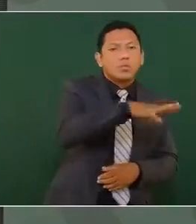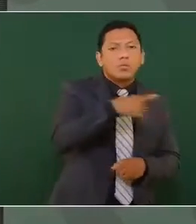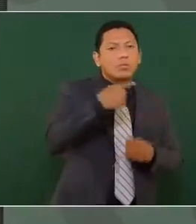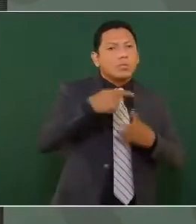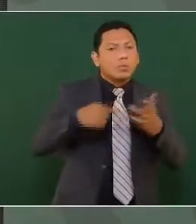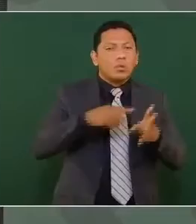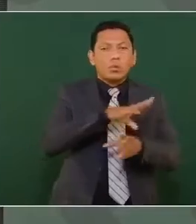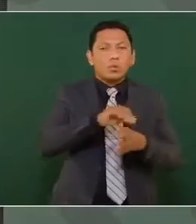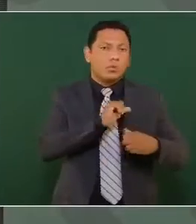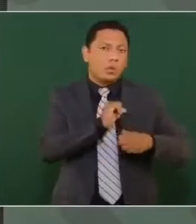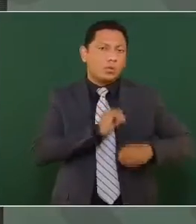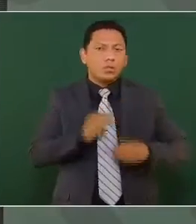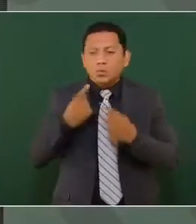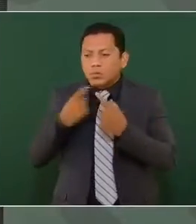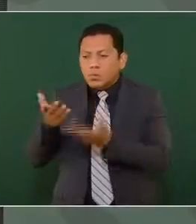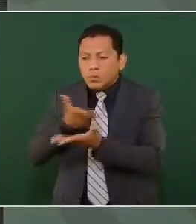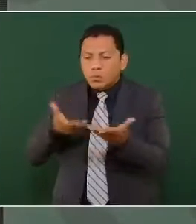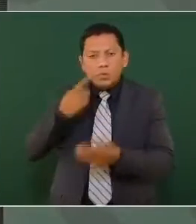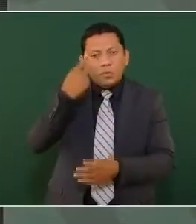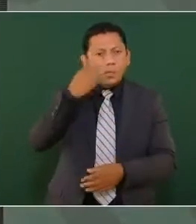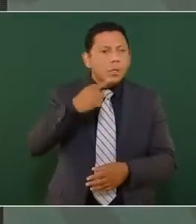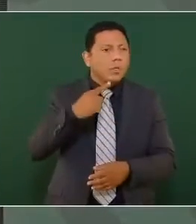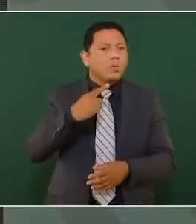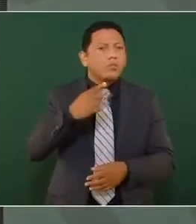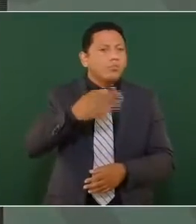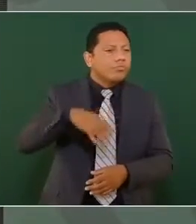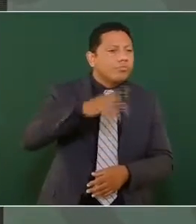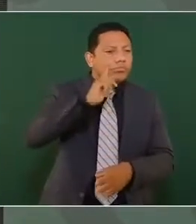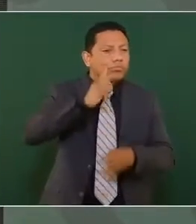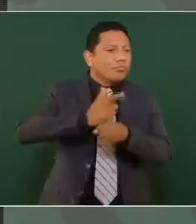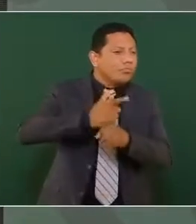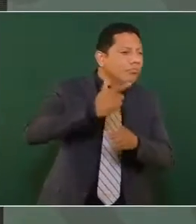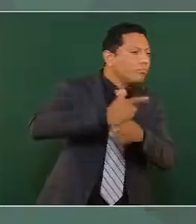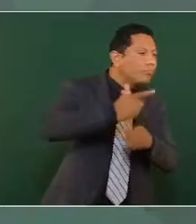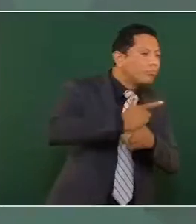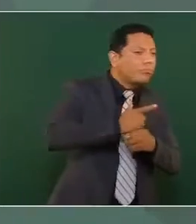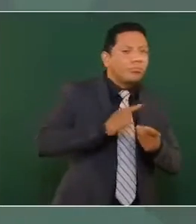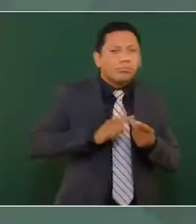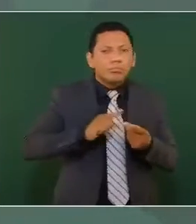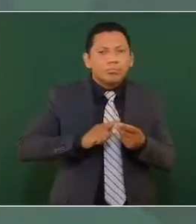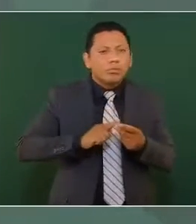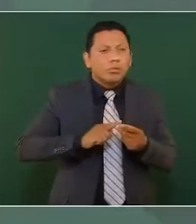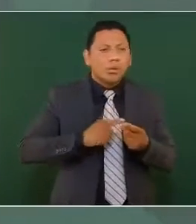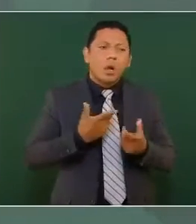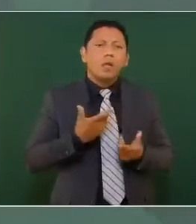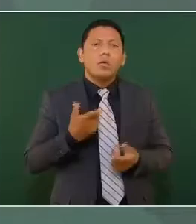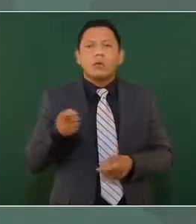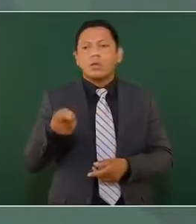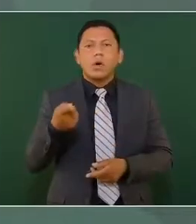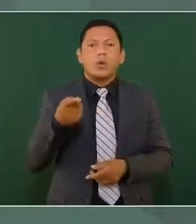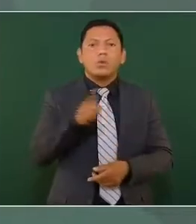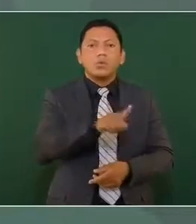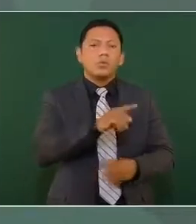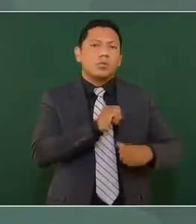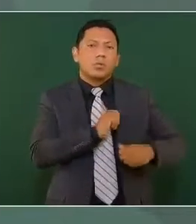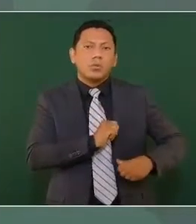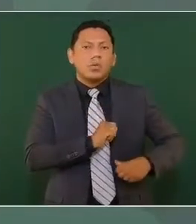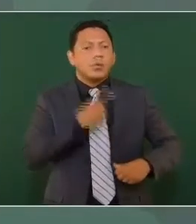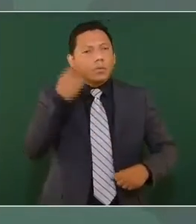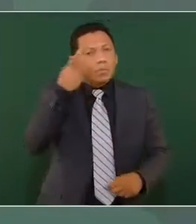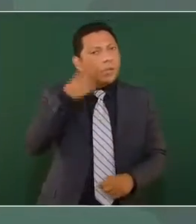esquema judicial para poder identificarlos y generar las órdenes de aprehensión que se tengan que